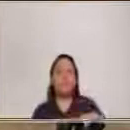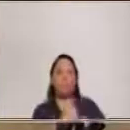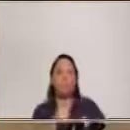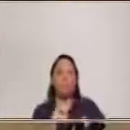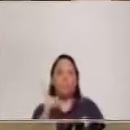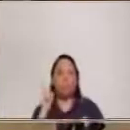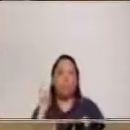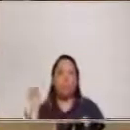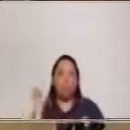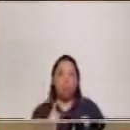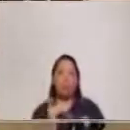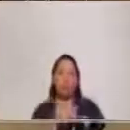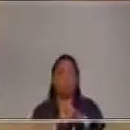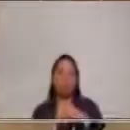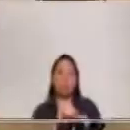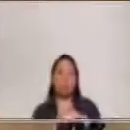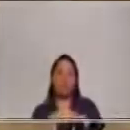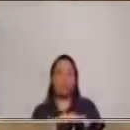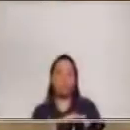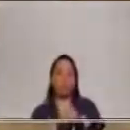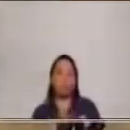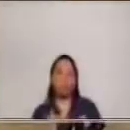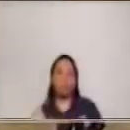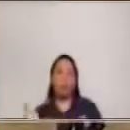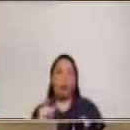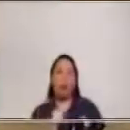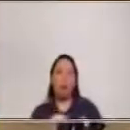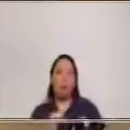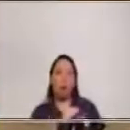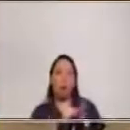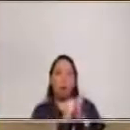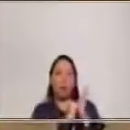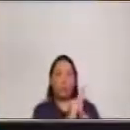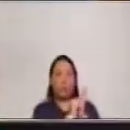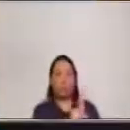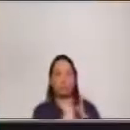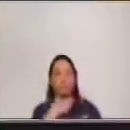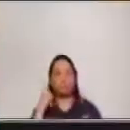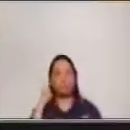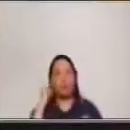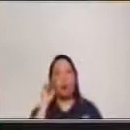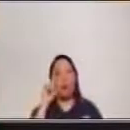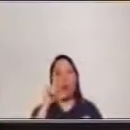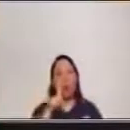manos constantemente con agua y jabón o con gel antibacterial.